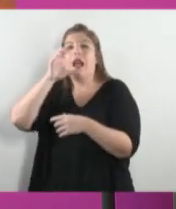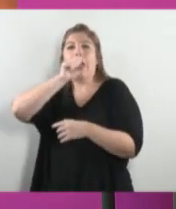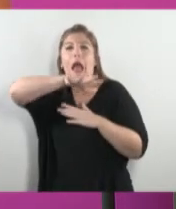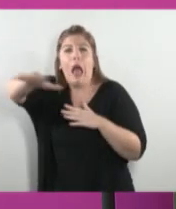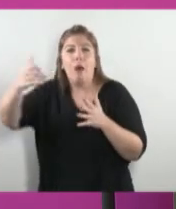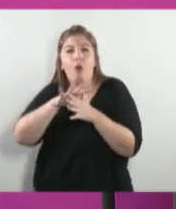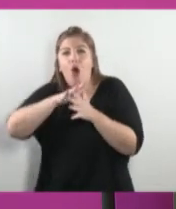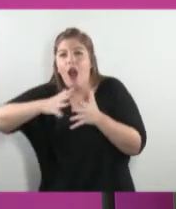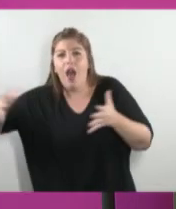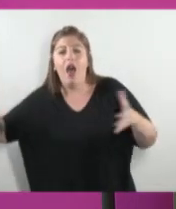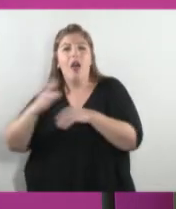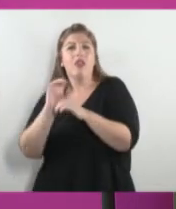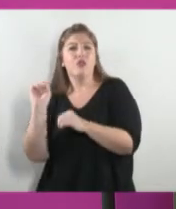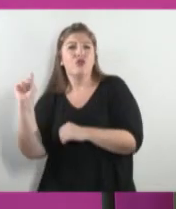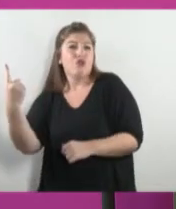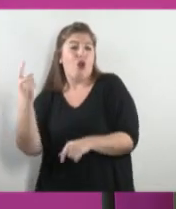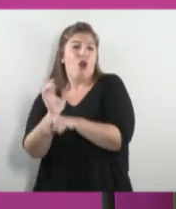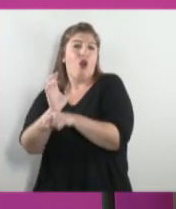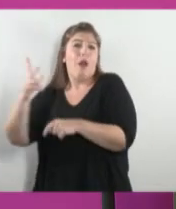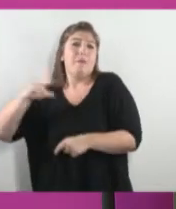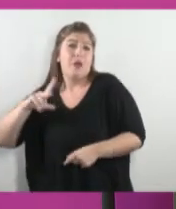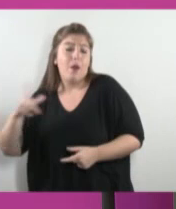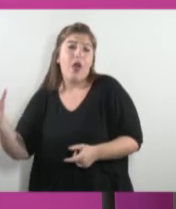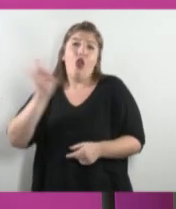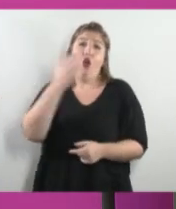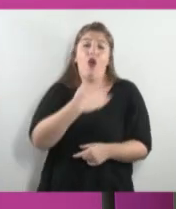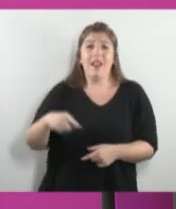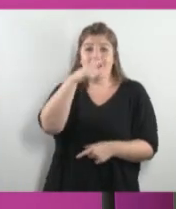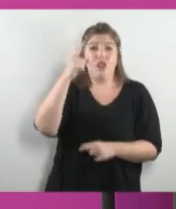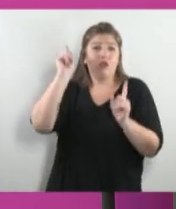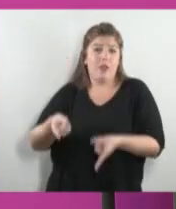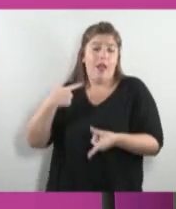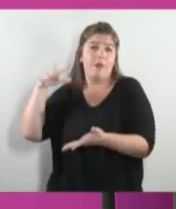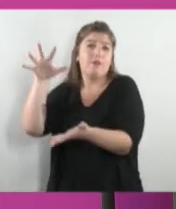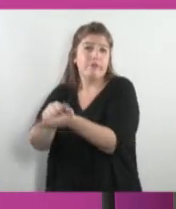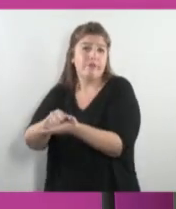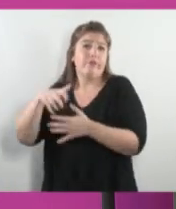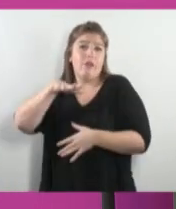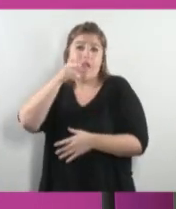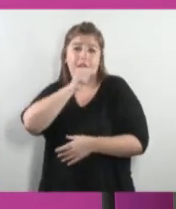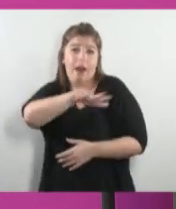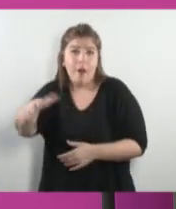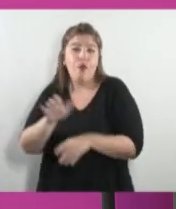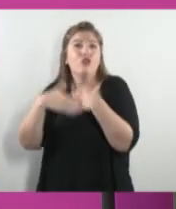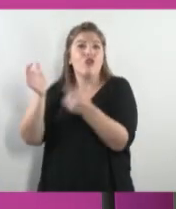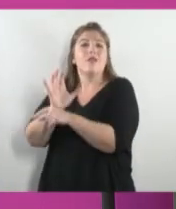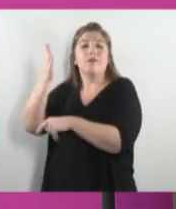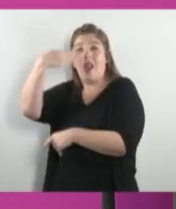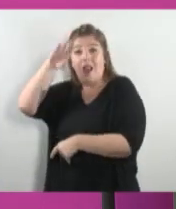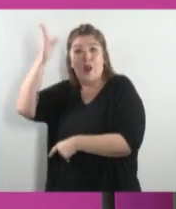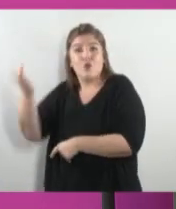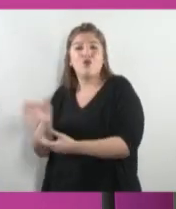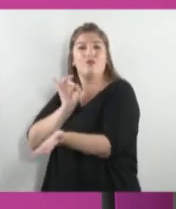se privatizó ese espacio, o el Estado también tomó esos espacios, entonces ahí sí fue expulsado. Quienes